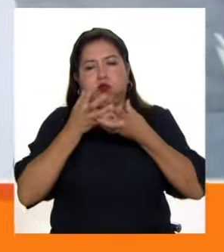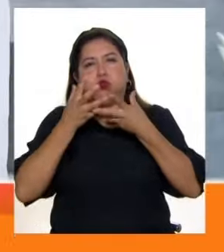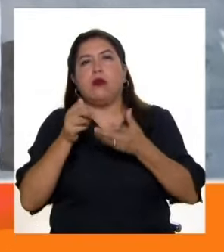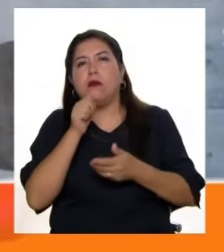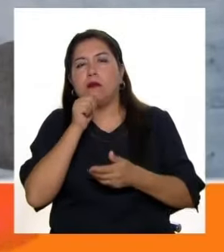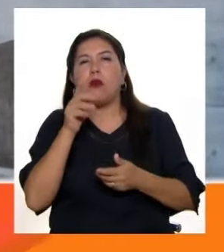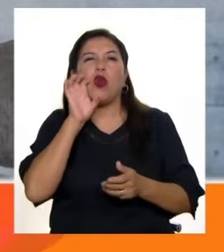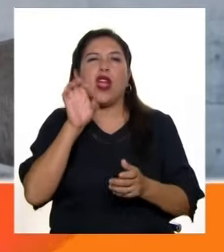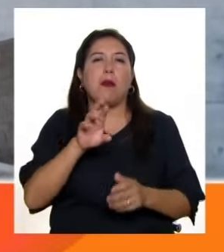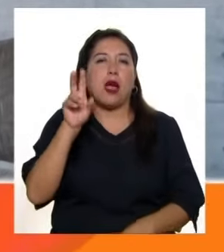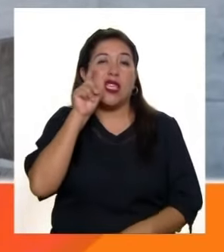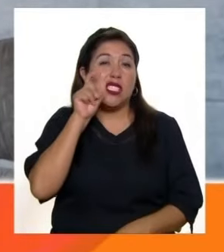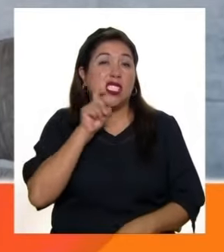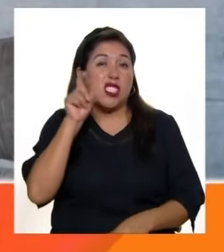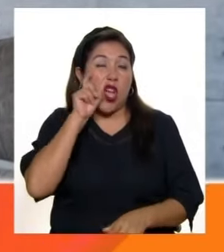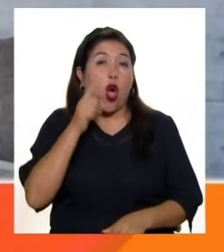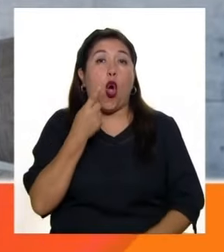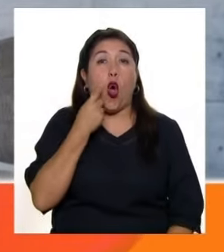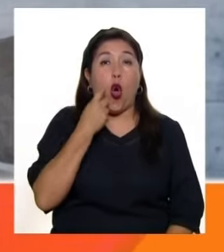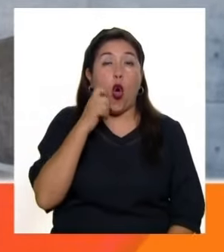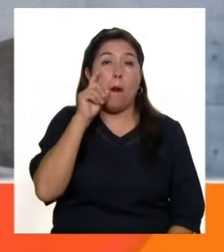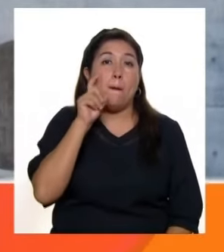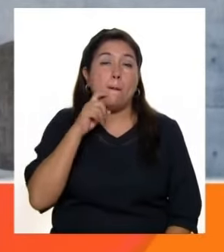relaciones sexuales que tenemos los varones. Entre más